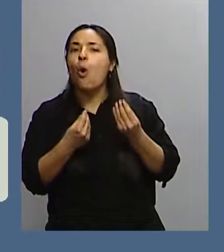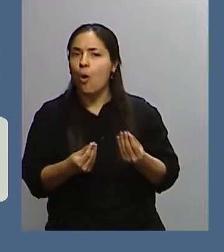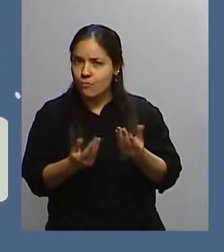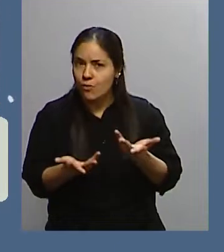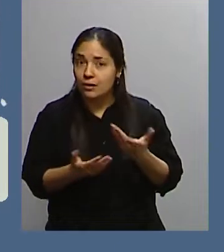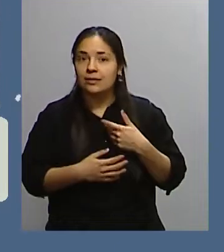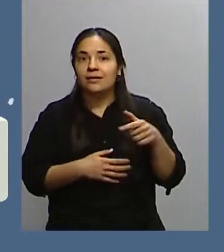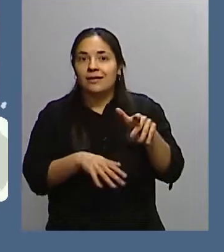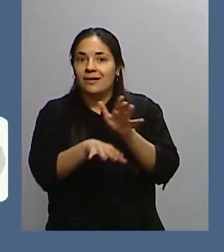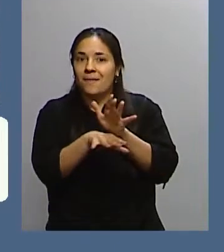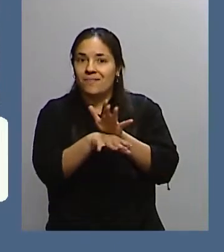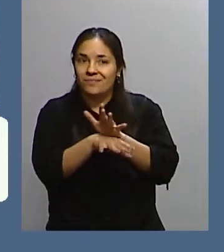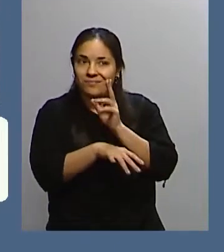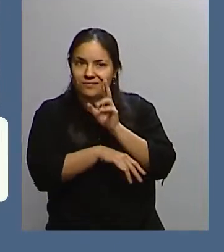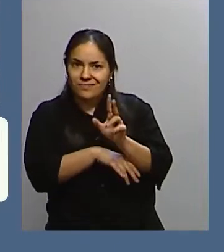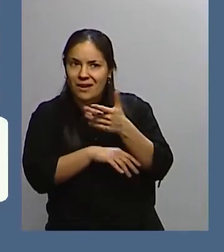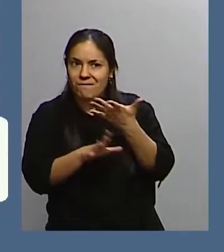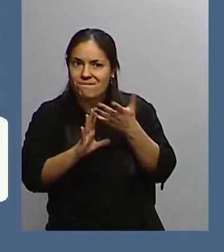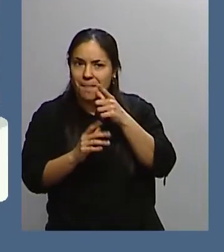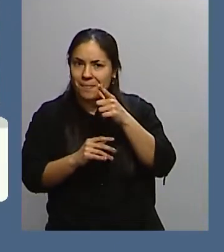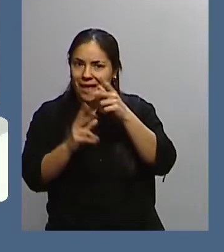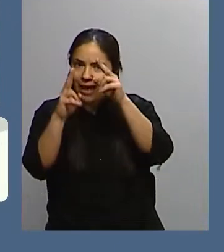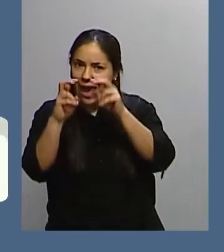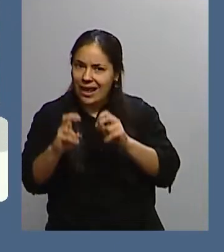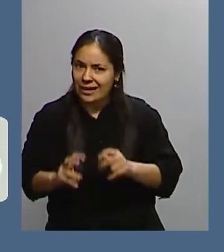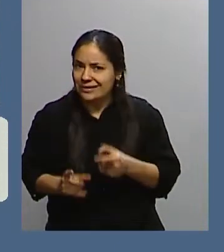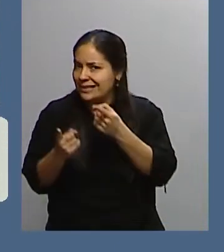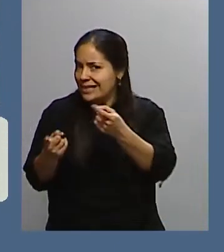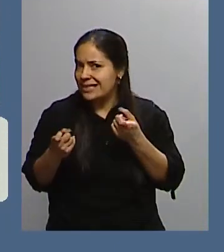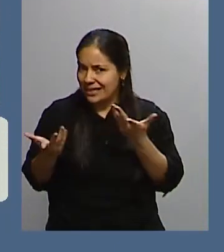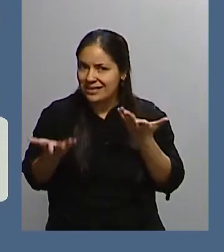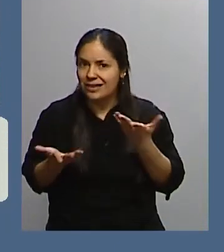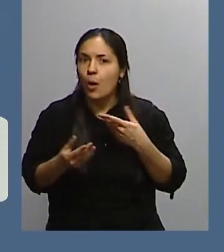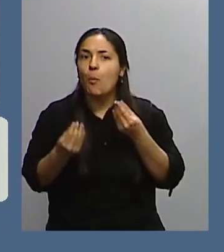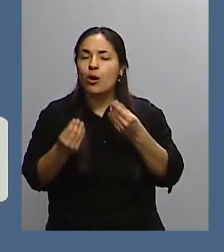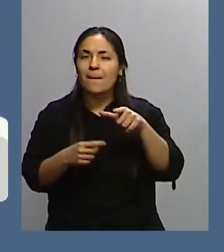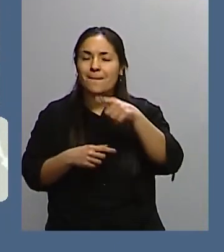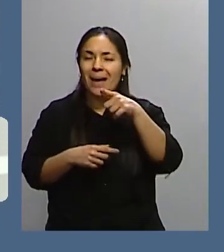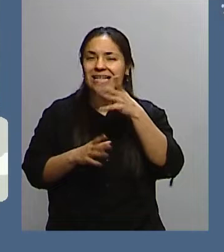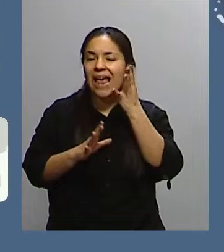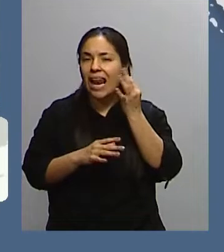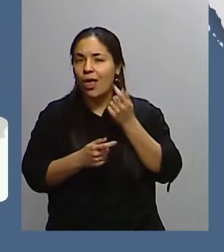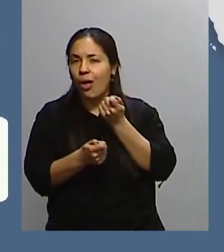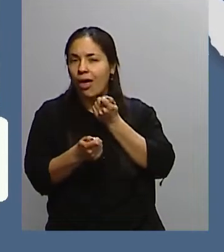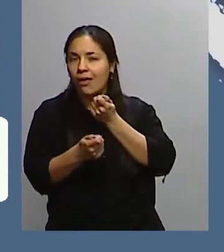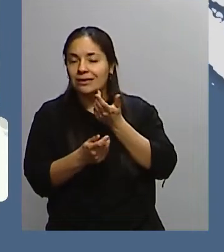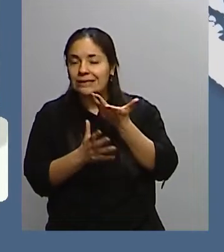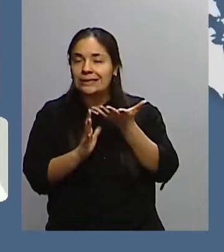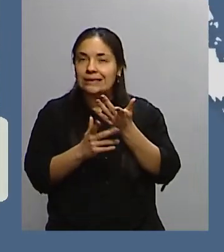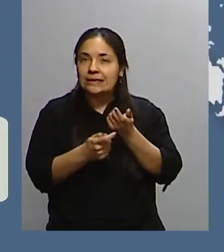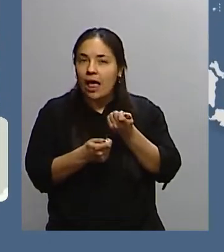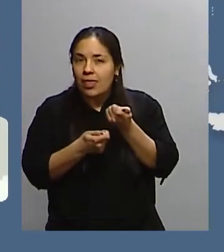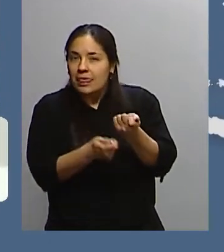ya digna de estudio Ujú. por parte de científicos sociales porque es muy partisana. Esto es,